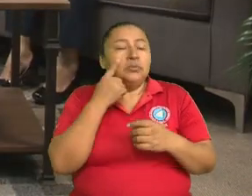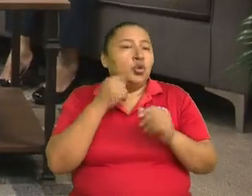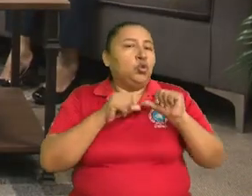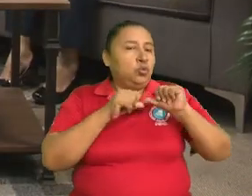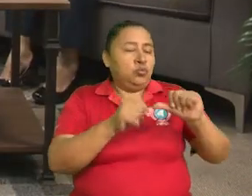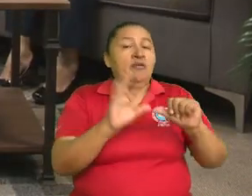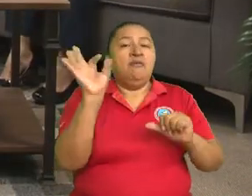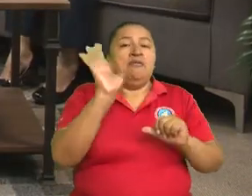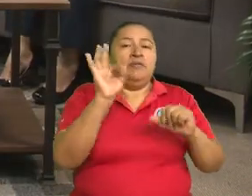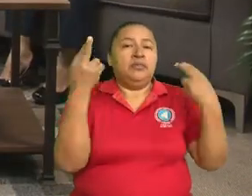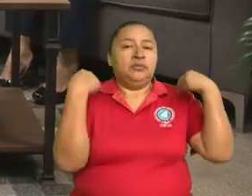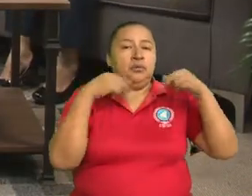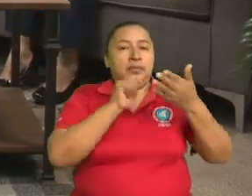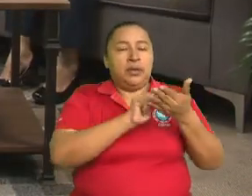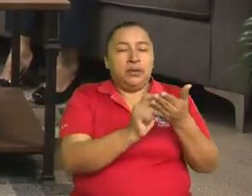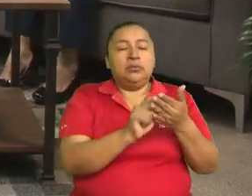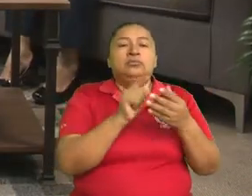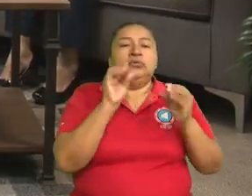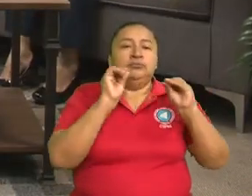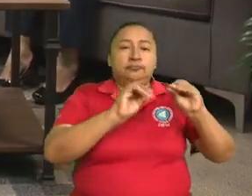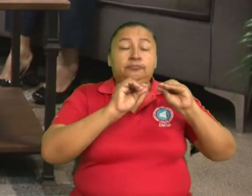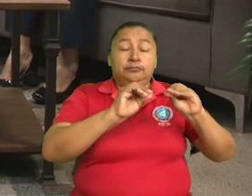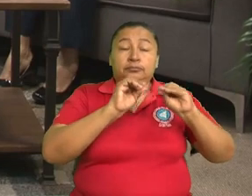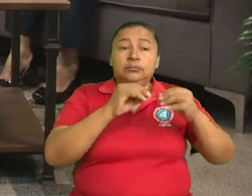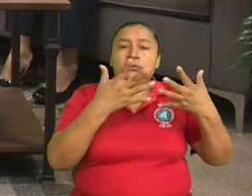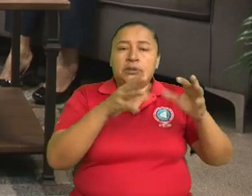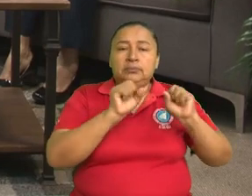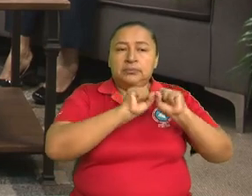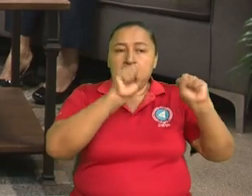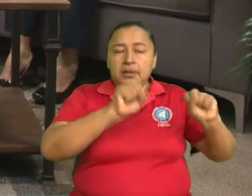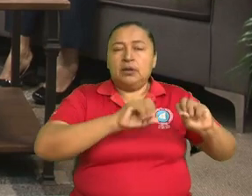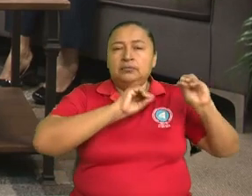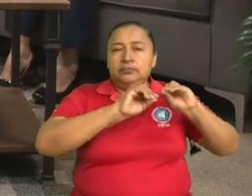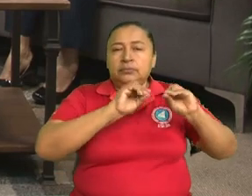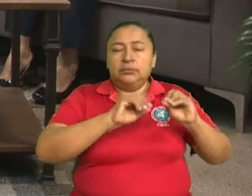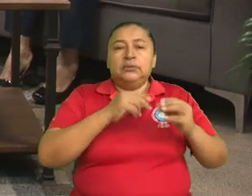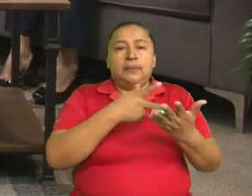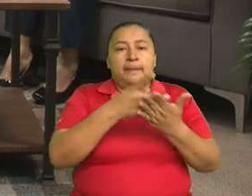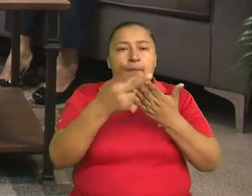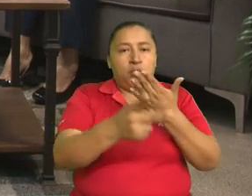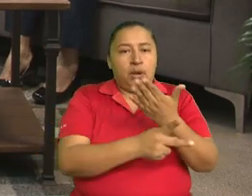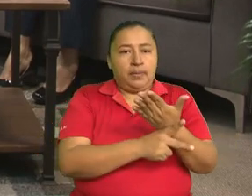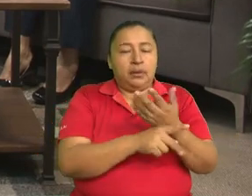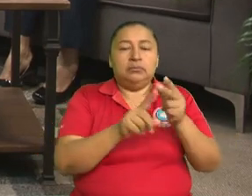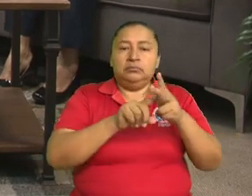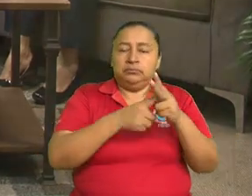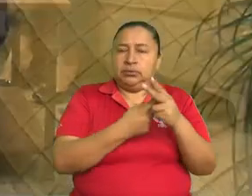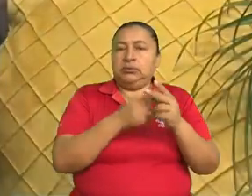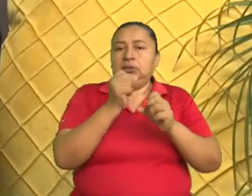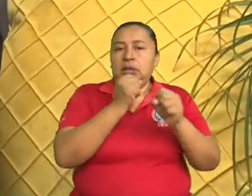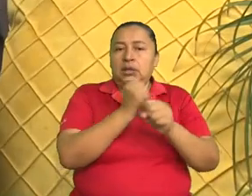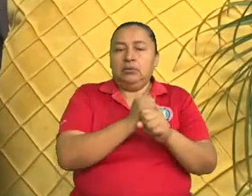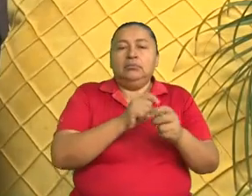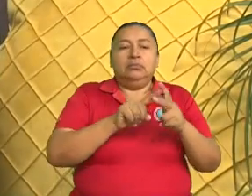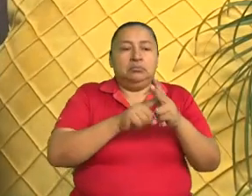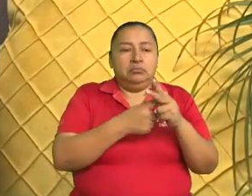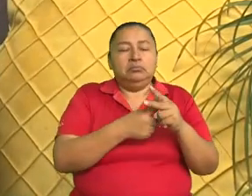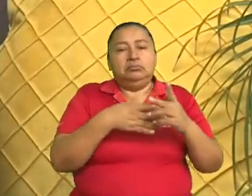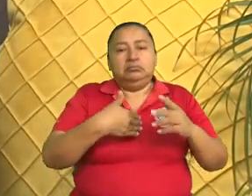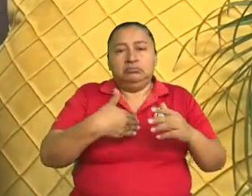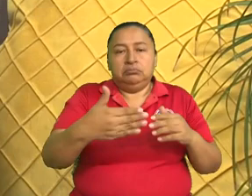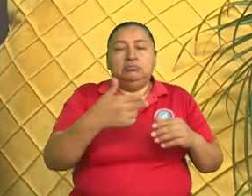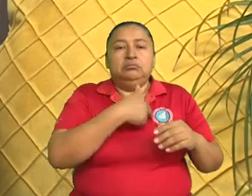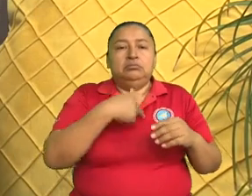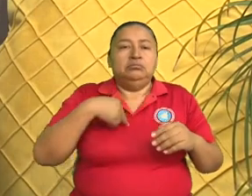docente, continuamos en las capacitaciones, que esas capacitaciones están programadas desde el inicio de año. Nos estamos preparando para